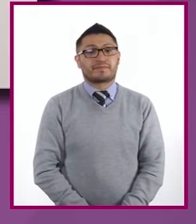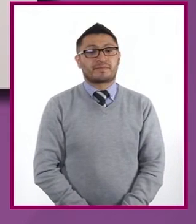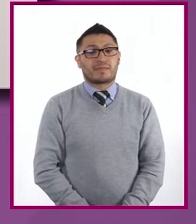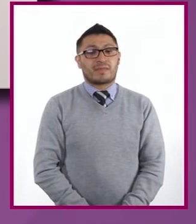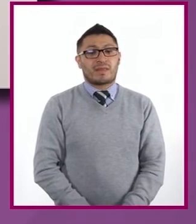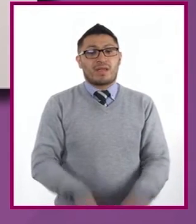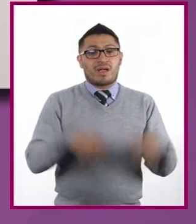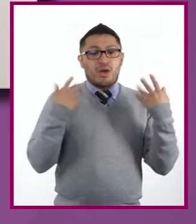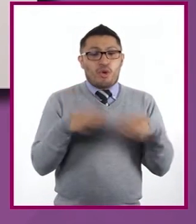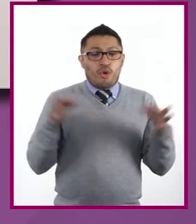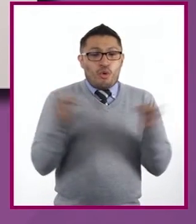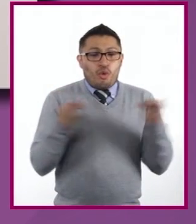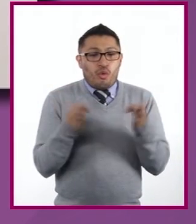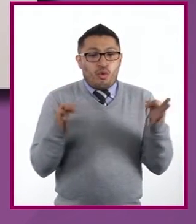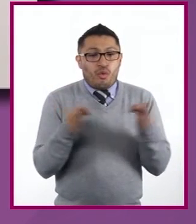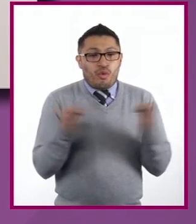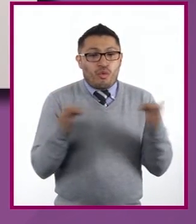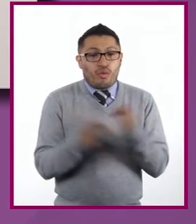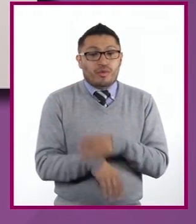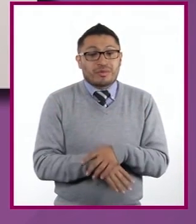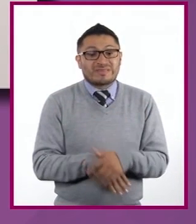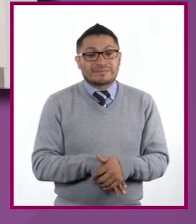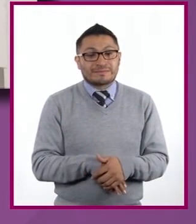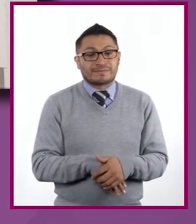Uy, qué frío hace.